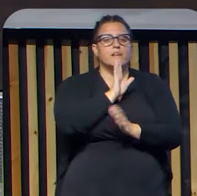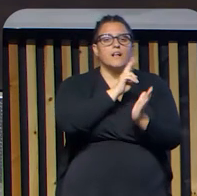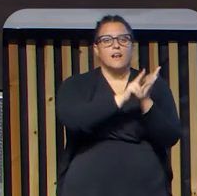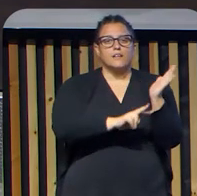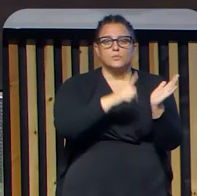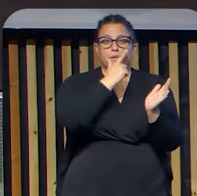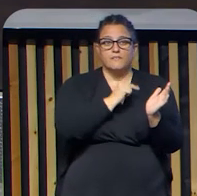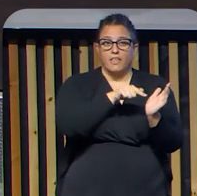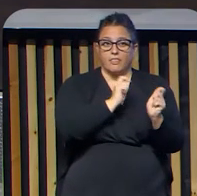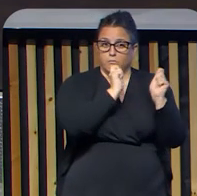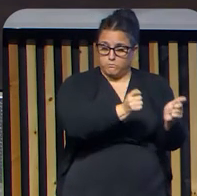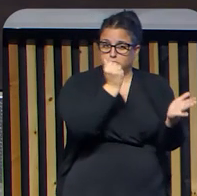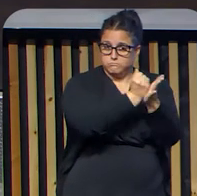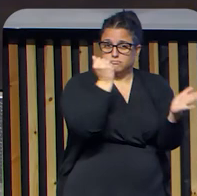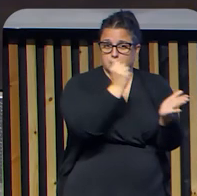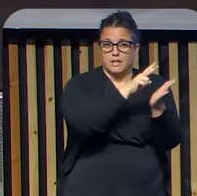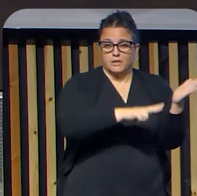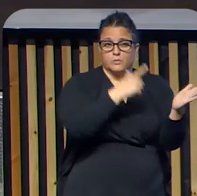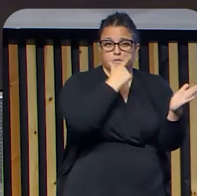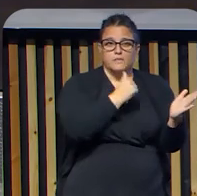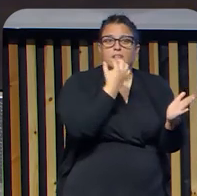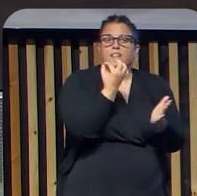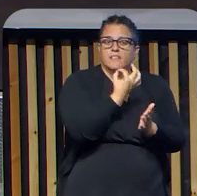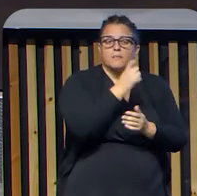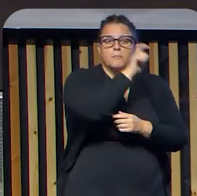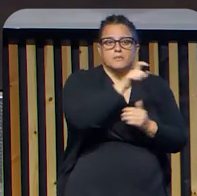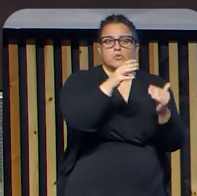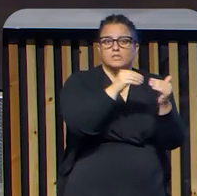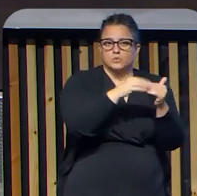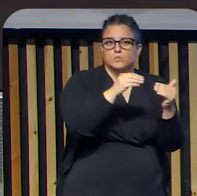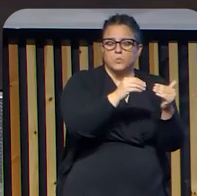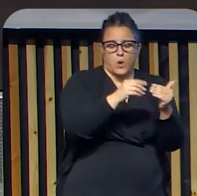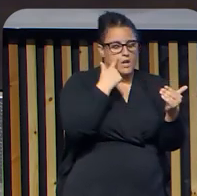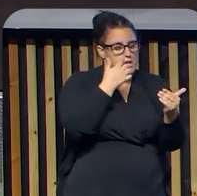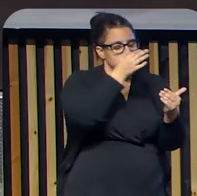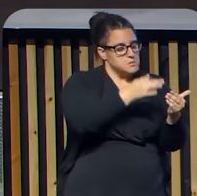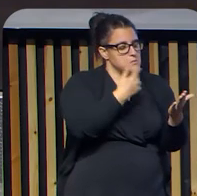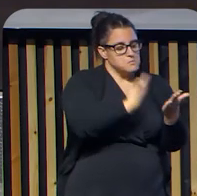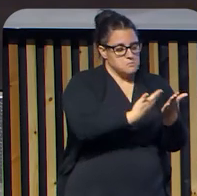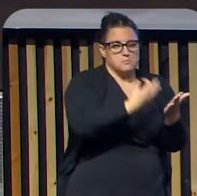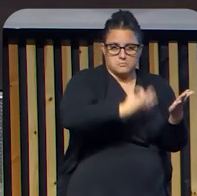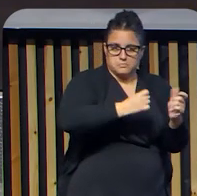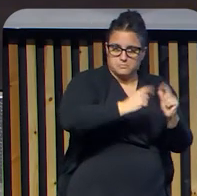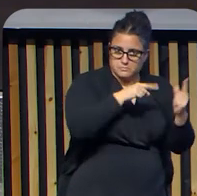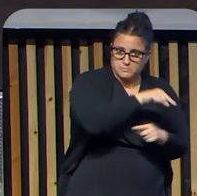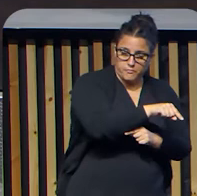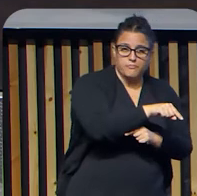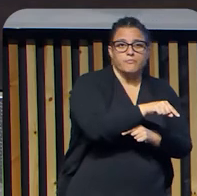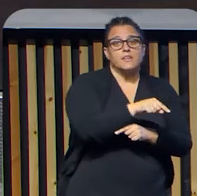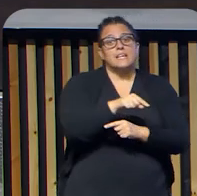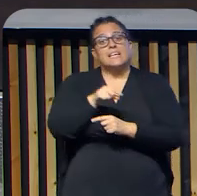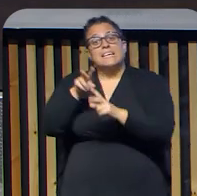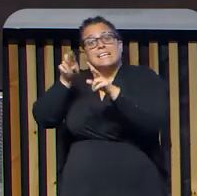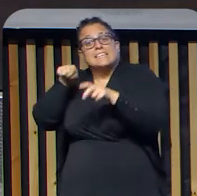En el caso del lenguaje claro nosotros que trabajamos en este caso para el ayuntamiento de Bilbao o para la diputación foral de Vizcaya que tienen